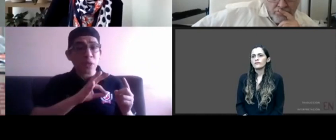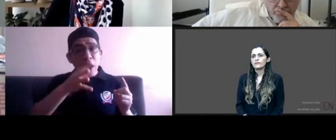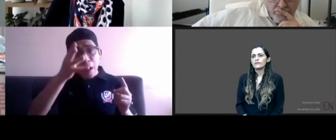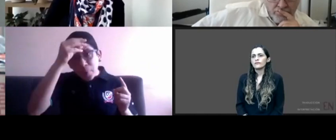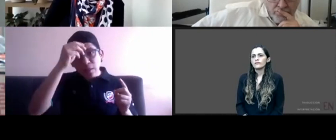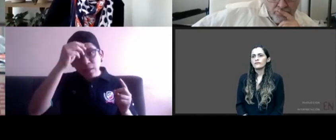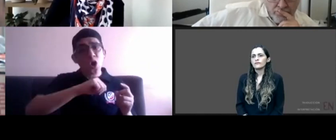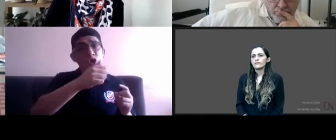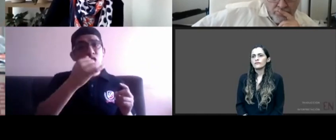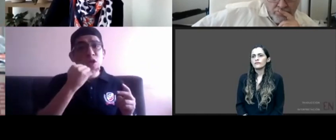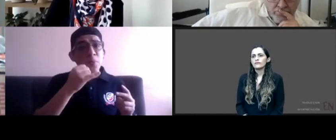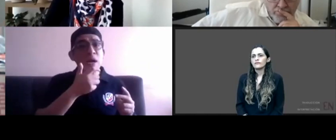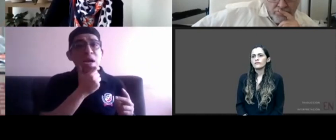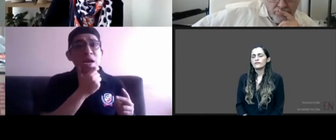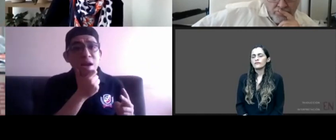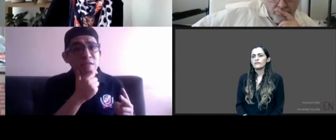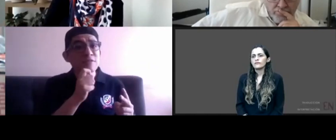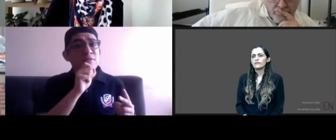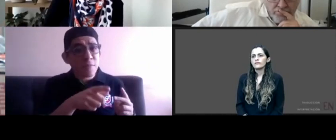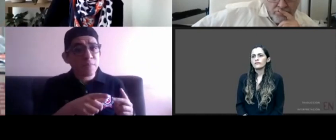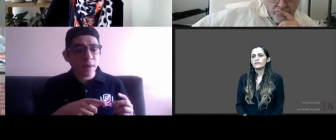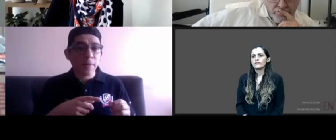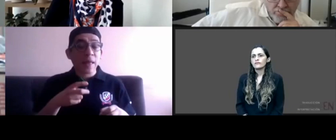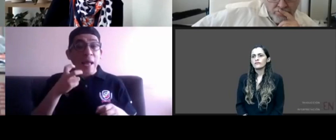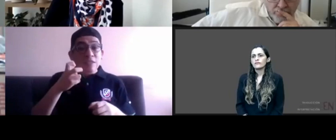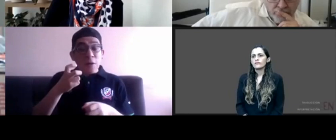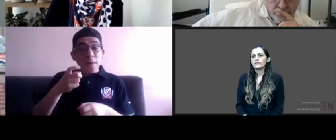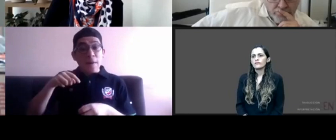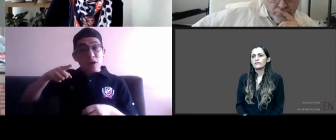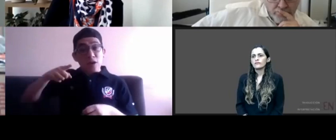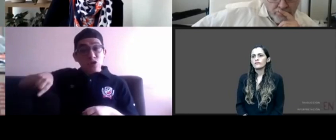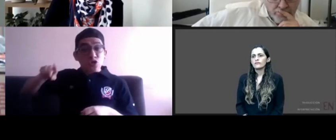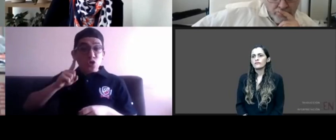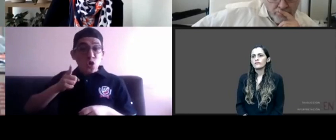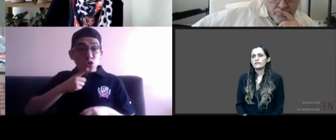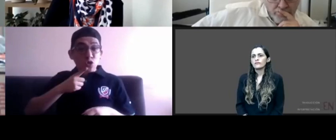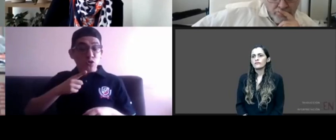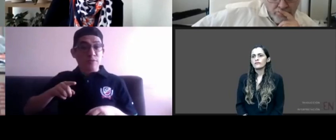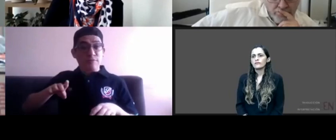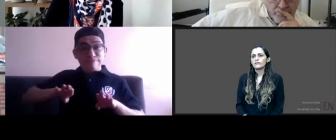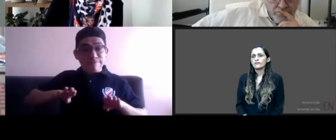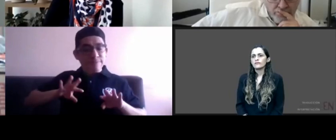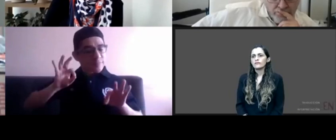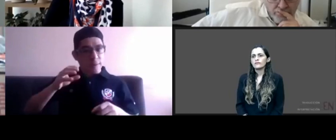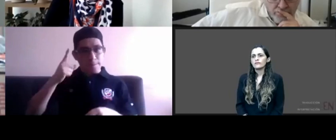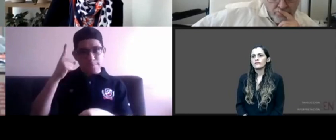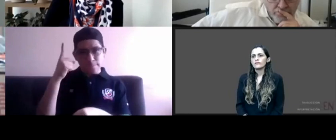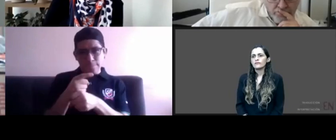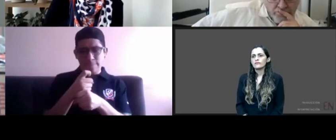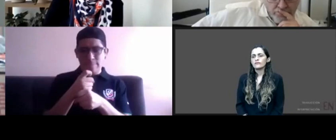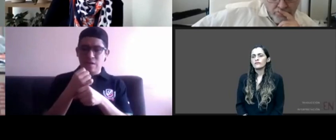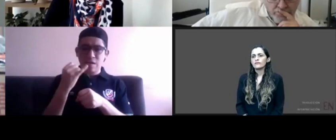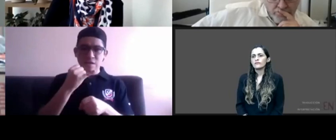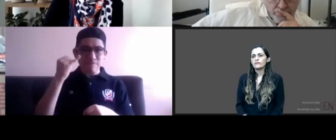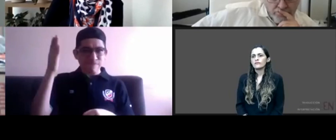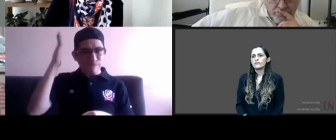Y sí, evidentemente, yo también aprendí el español. Y sí, puedo acceder también a aprender el inglés.